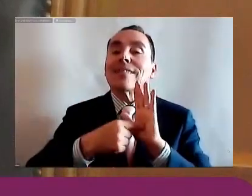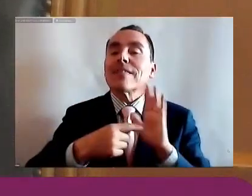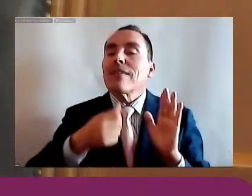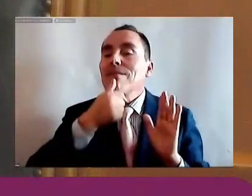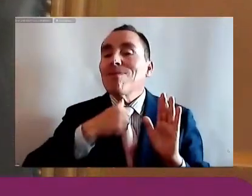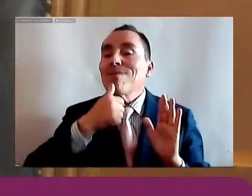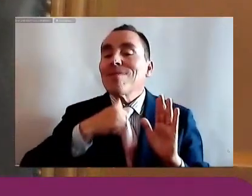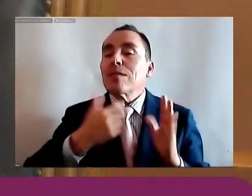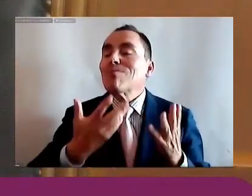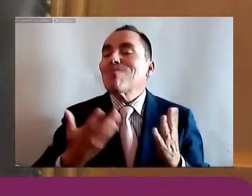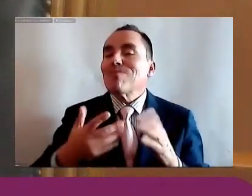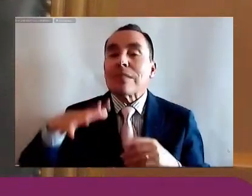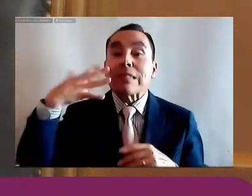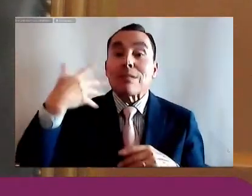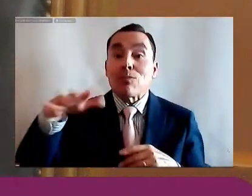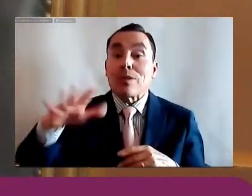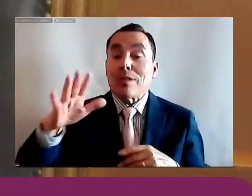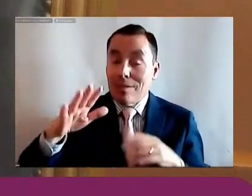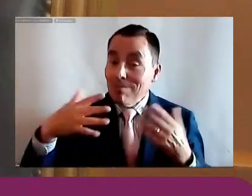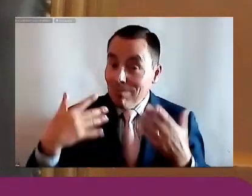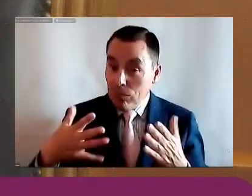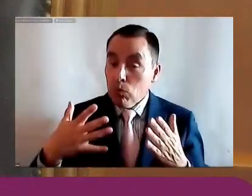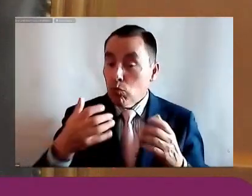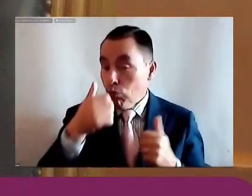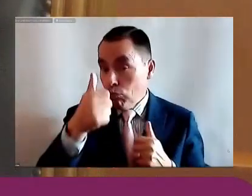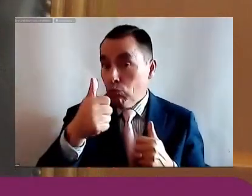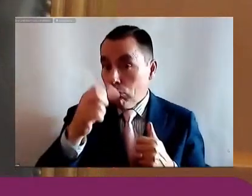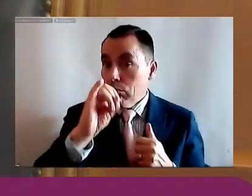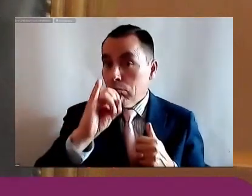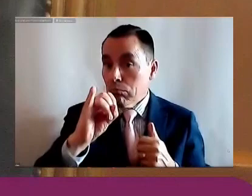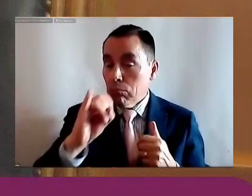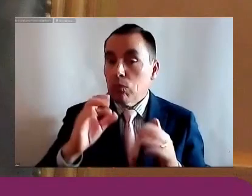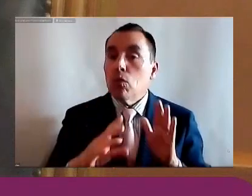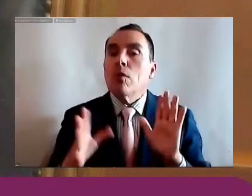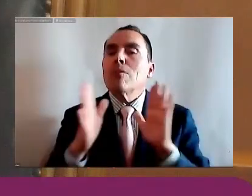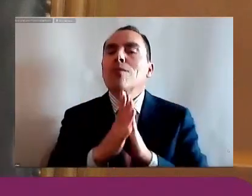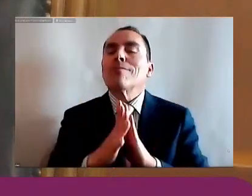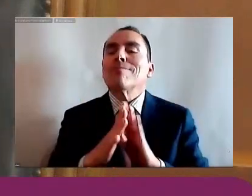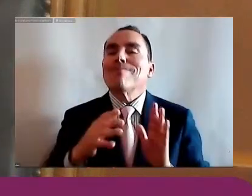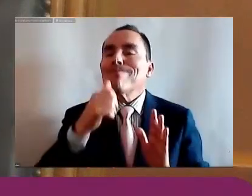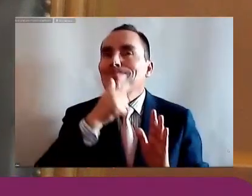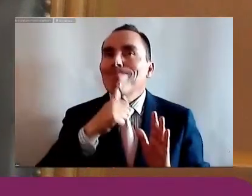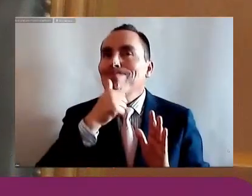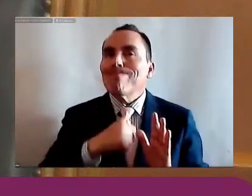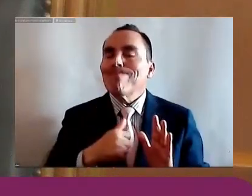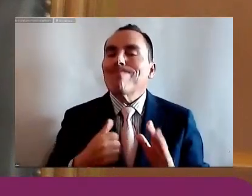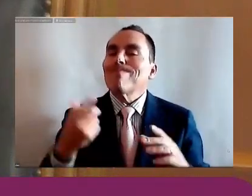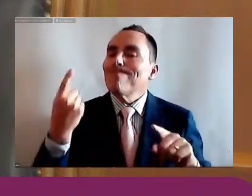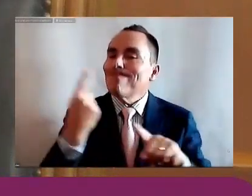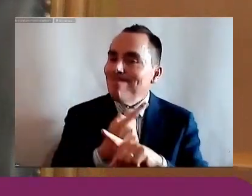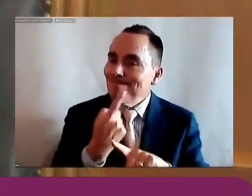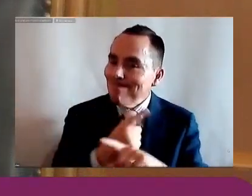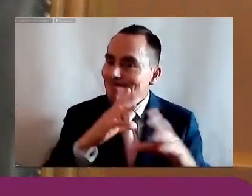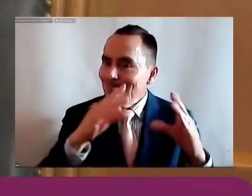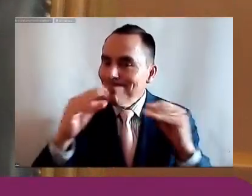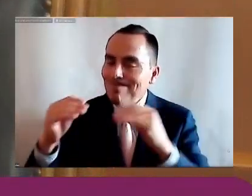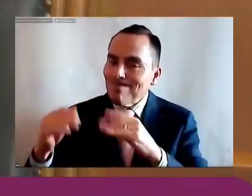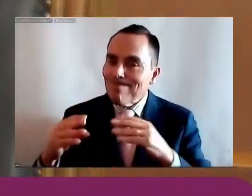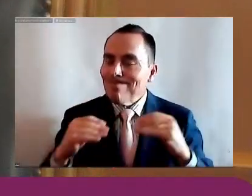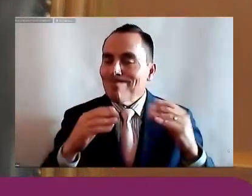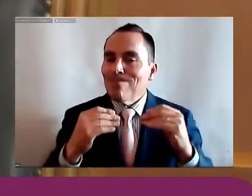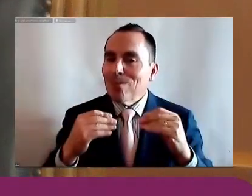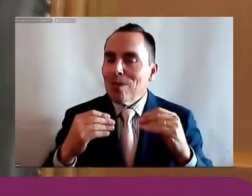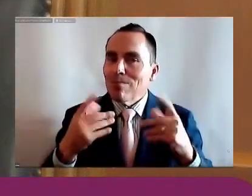importantes, pero que requerirían a lo mejor una discusión por esta dicotomía, porque